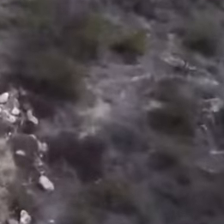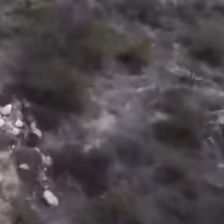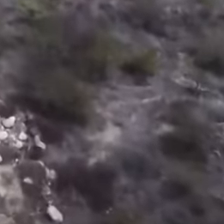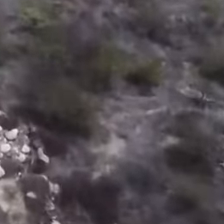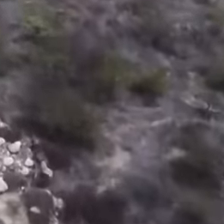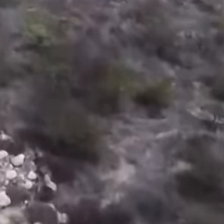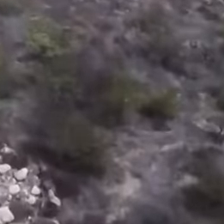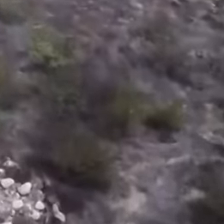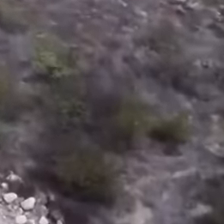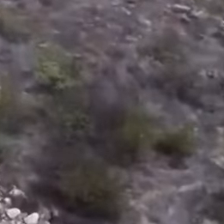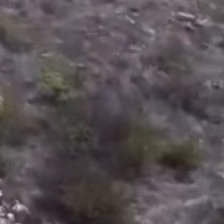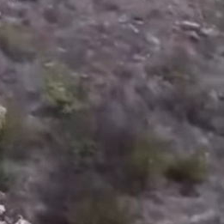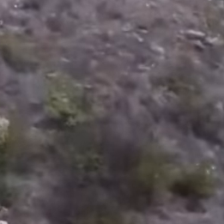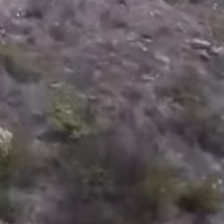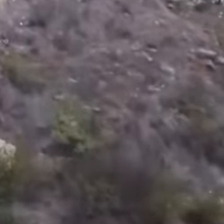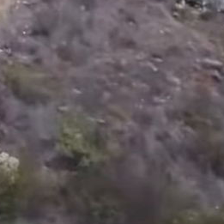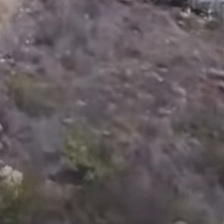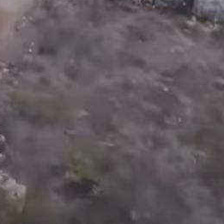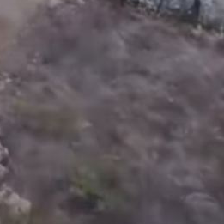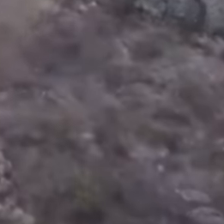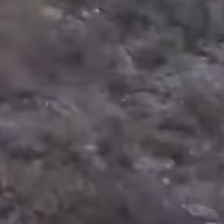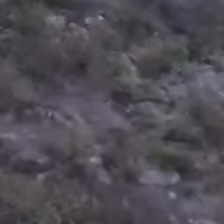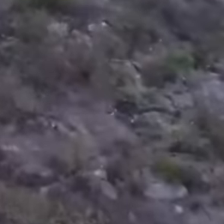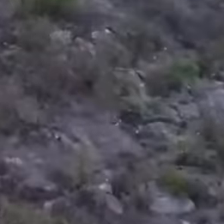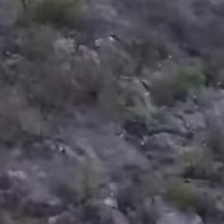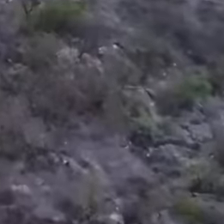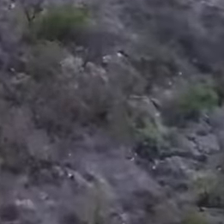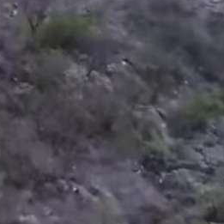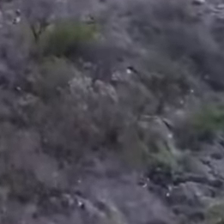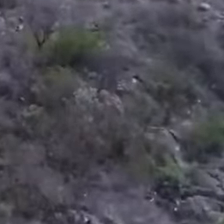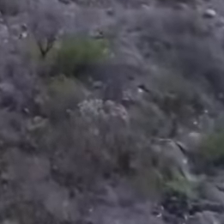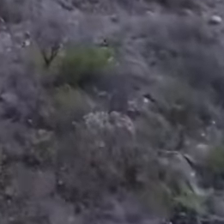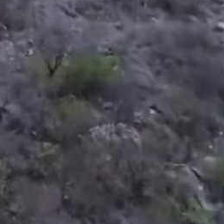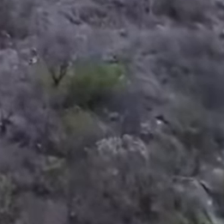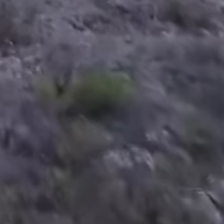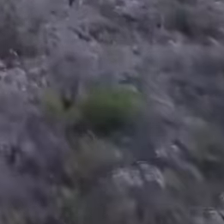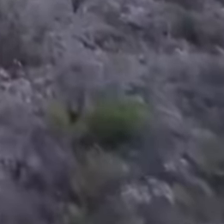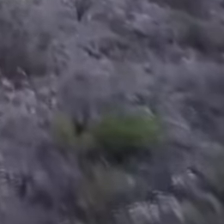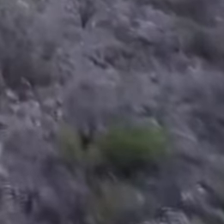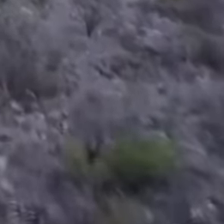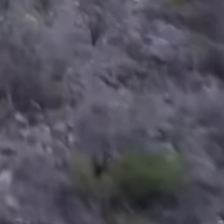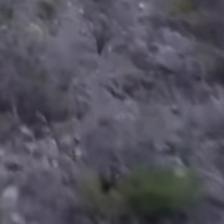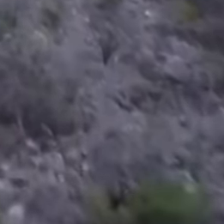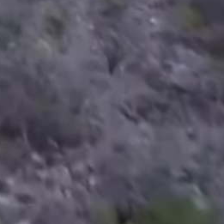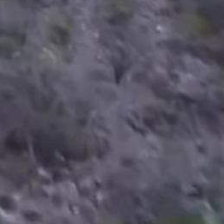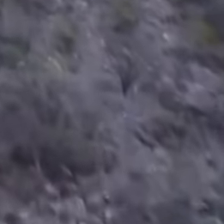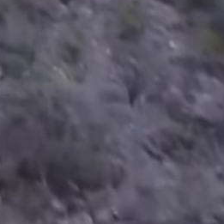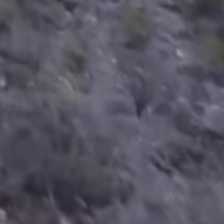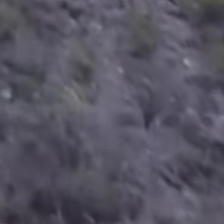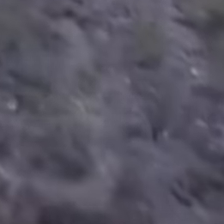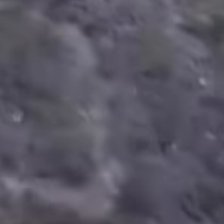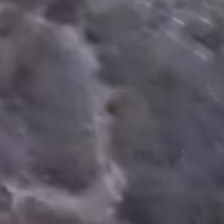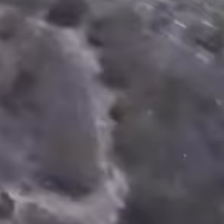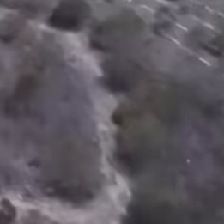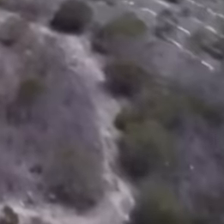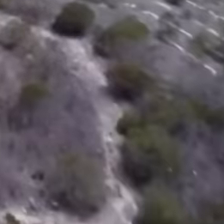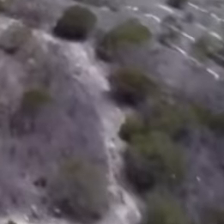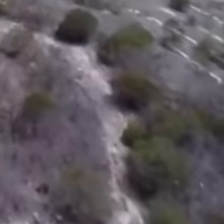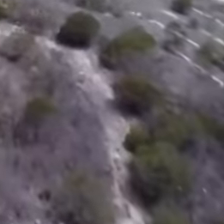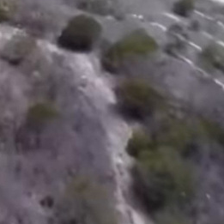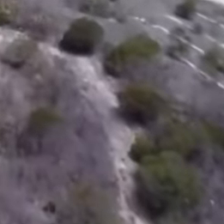se podía haber hecho realidad este camino si no fue él. Y realmente decirle que lo queremos demasiado, lo queremos,